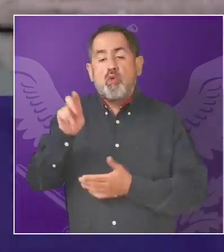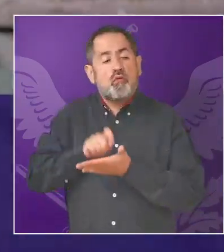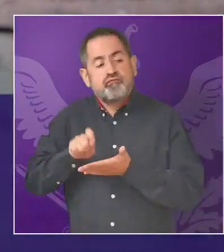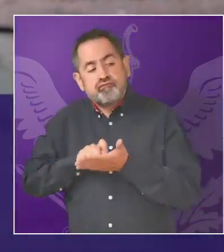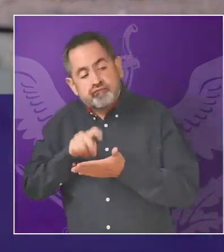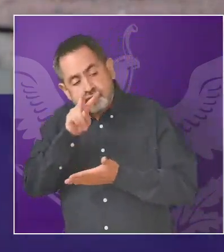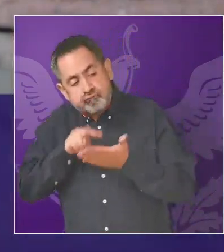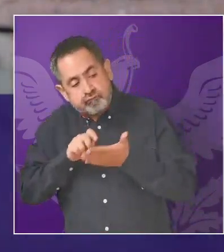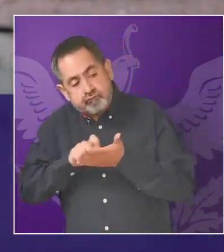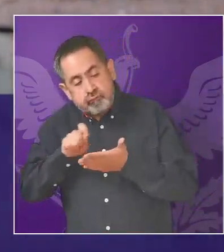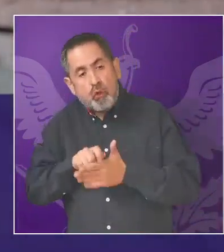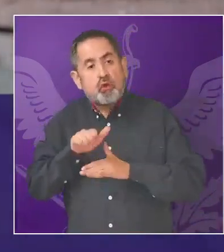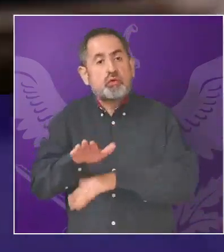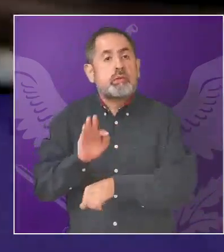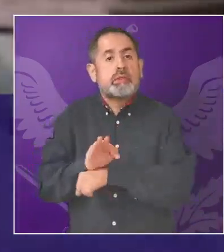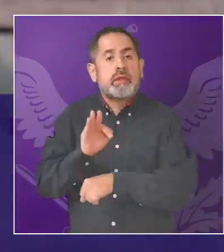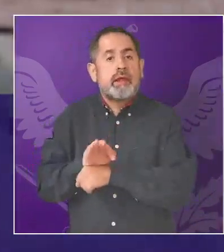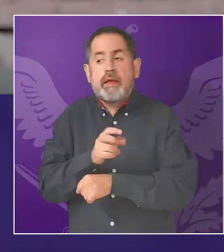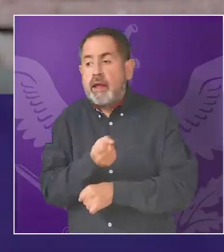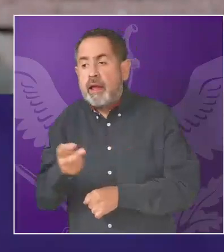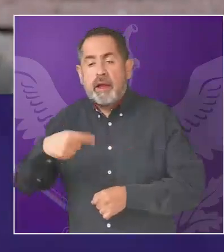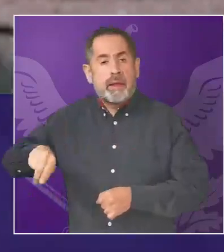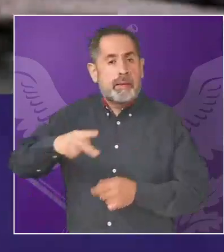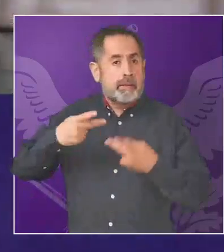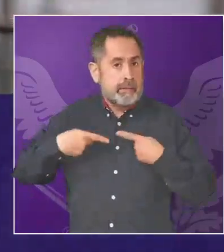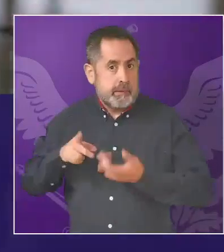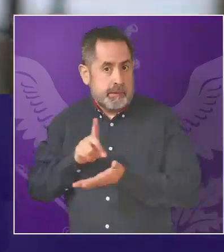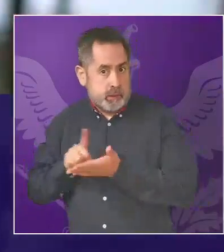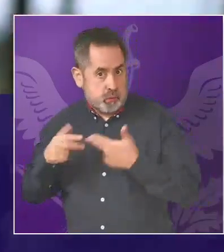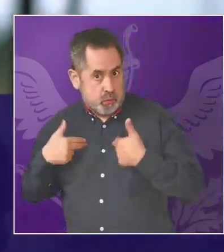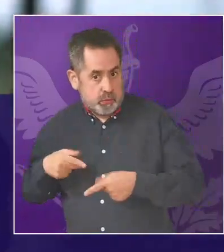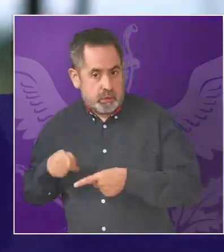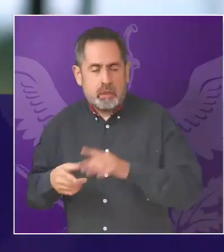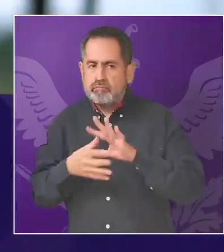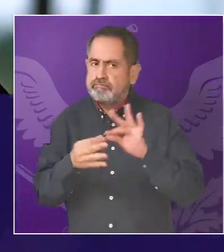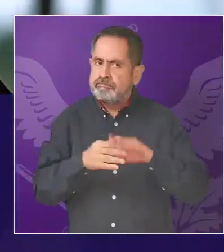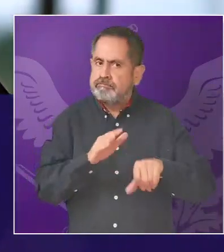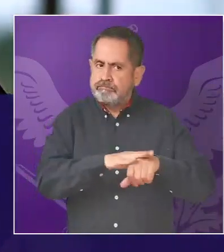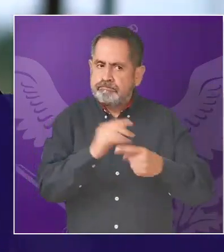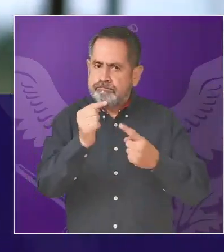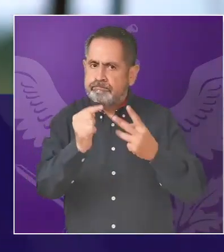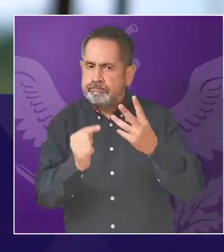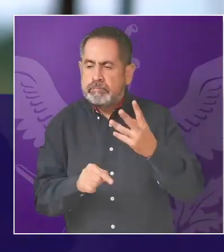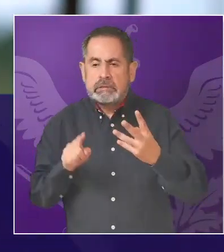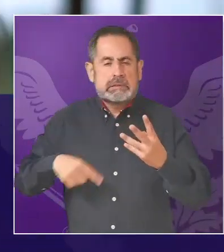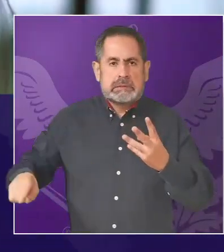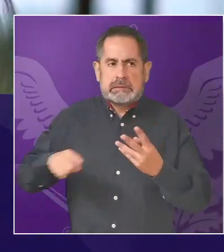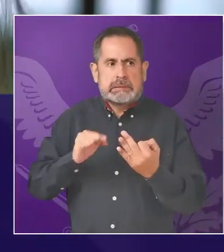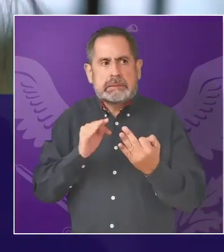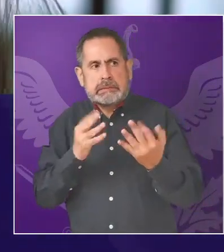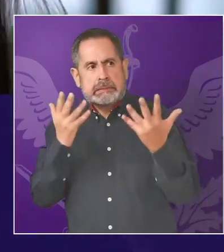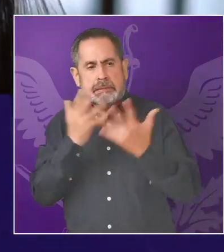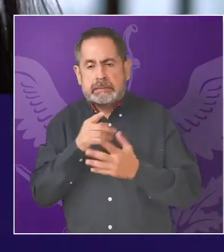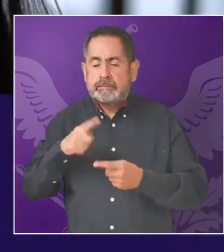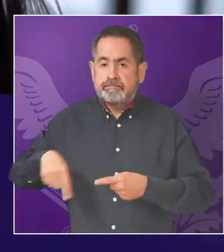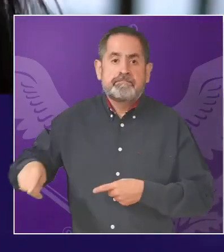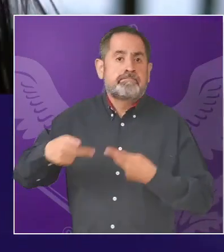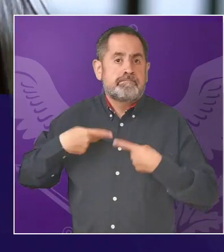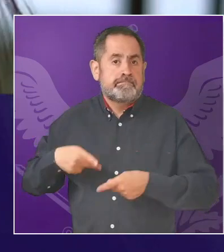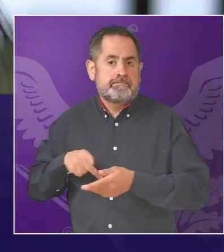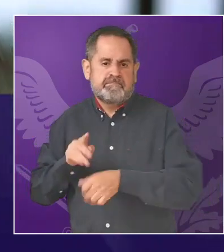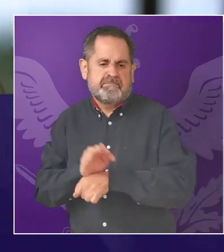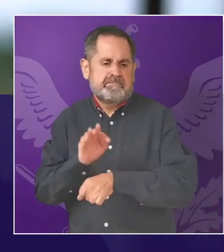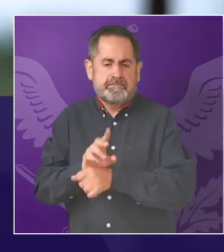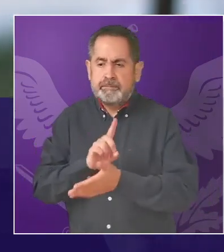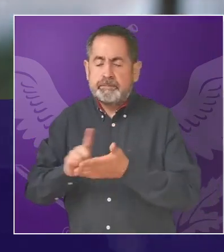de la ONU sobre la situación de los defensores de los derechos humanos analizó los riesgos y las amenazas particulares a los que se enfrentan las defensoras de los